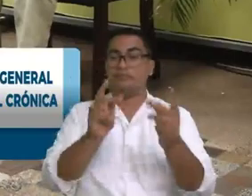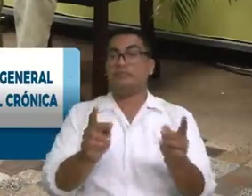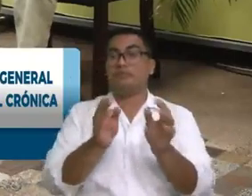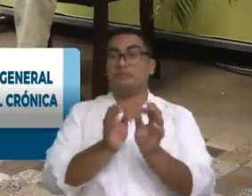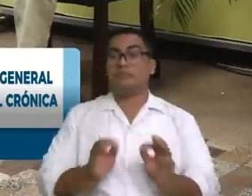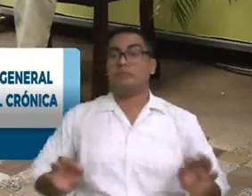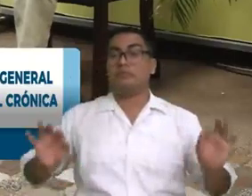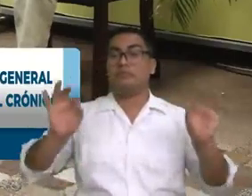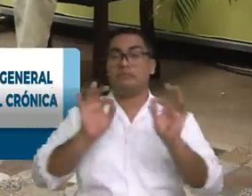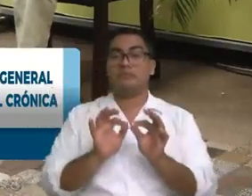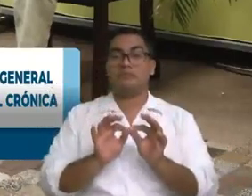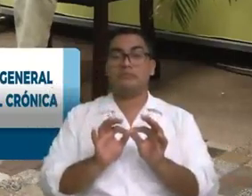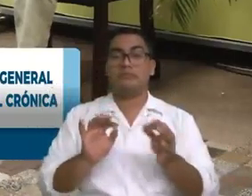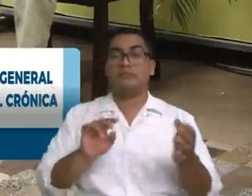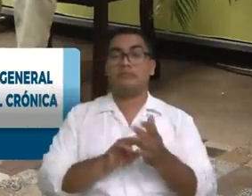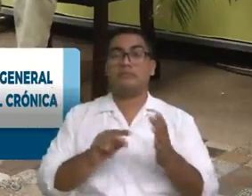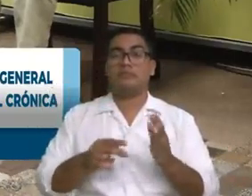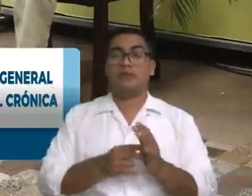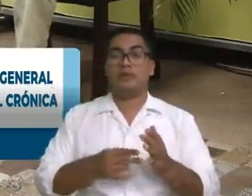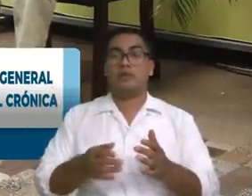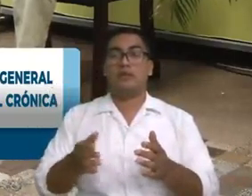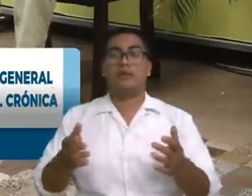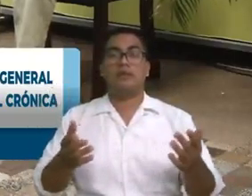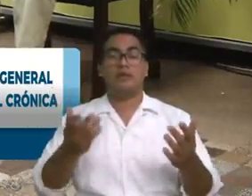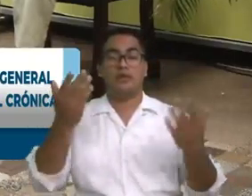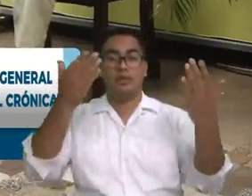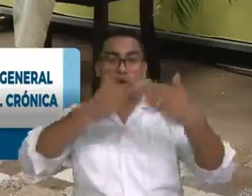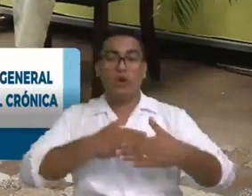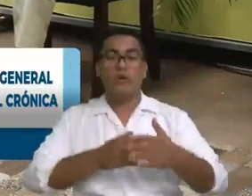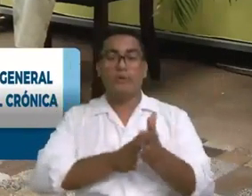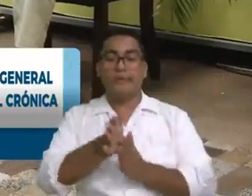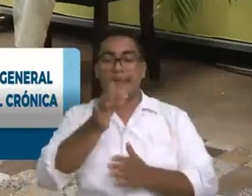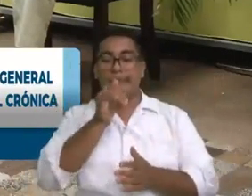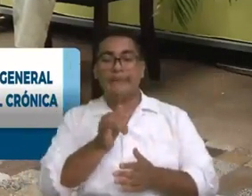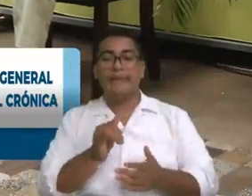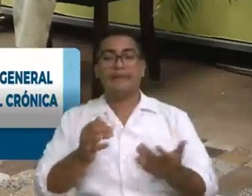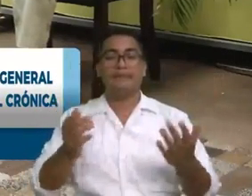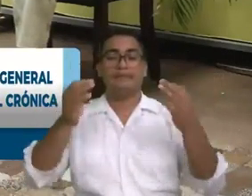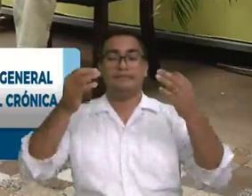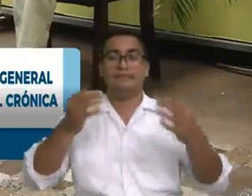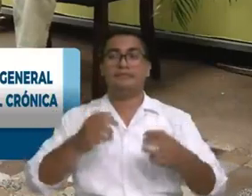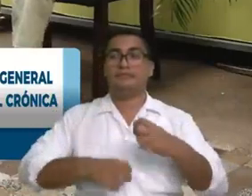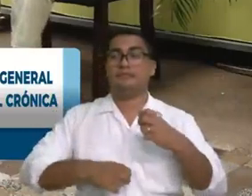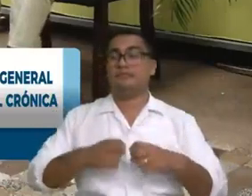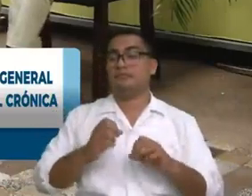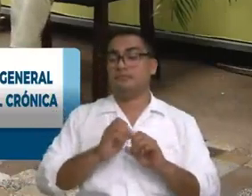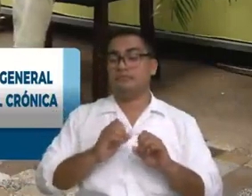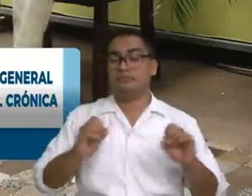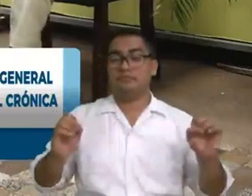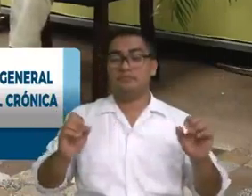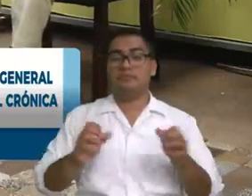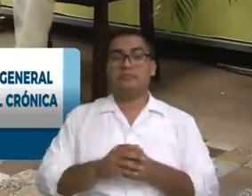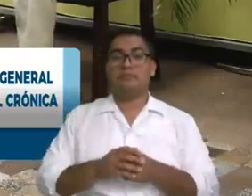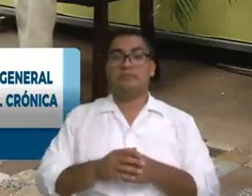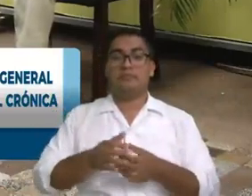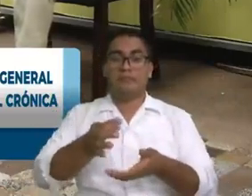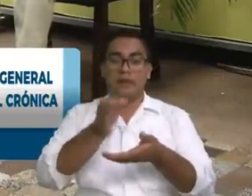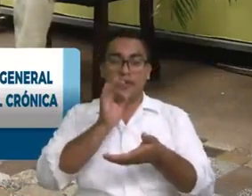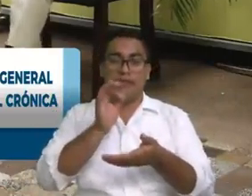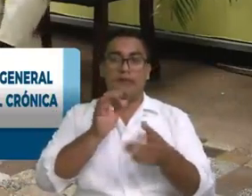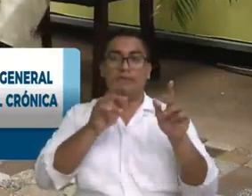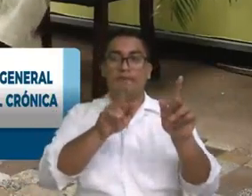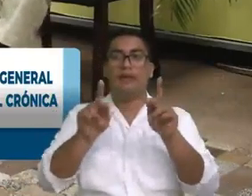bueno, ¿verdad? El tibio con leche lo podemos comer, pero si no tenemos algún problema específicamente, ¿verdad? Ahora, el café, las